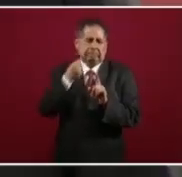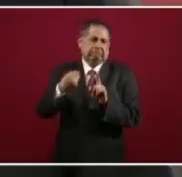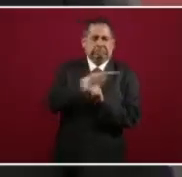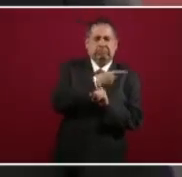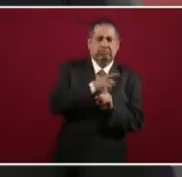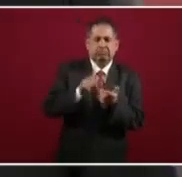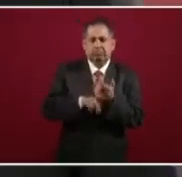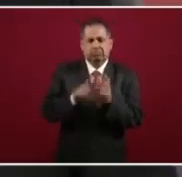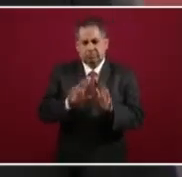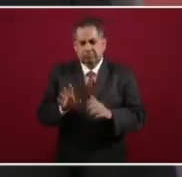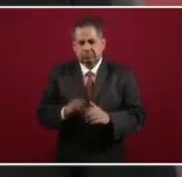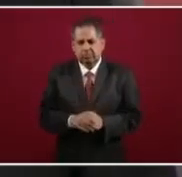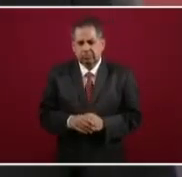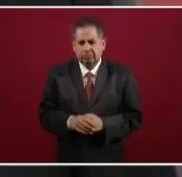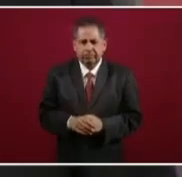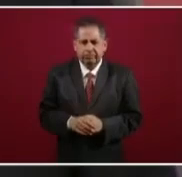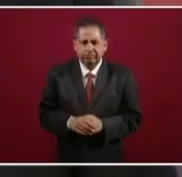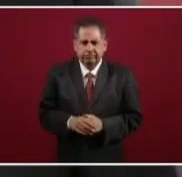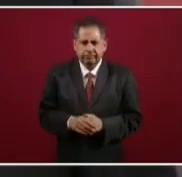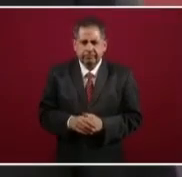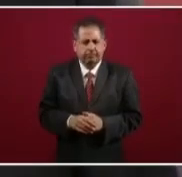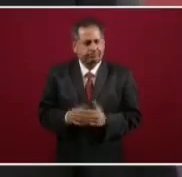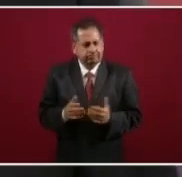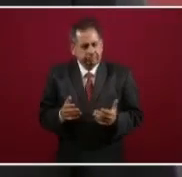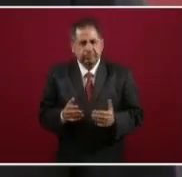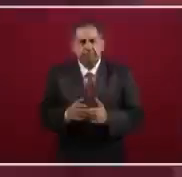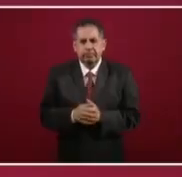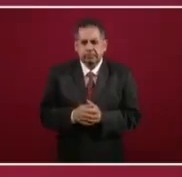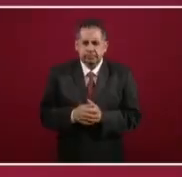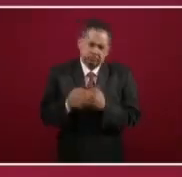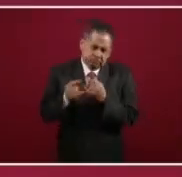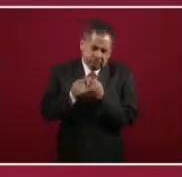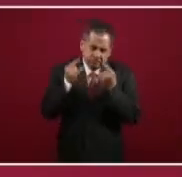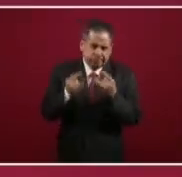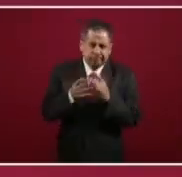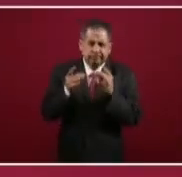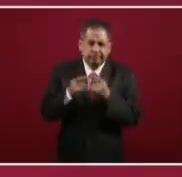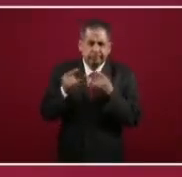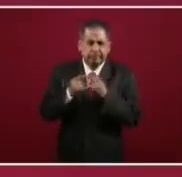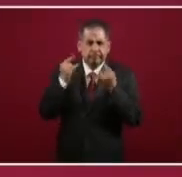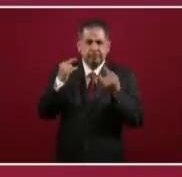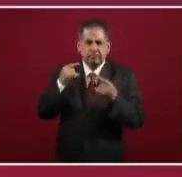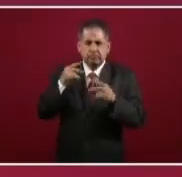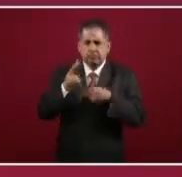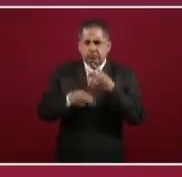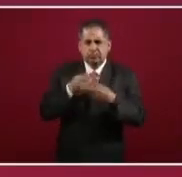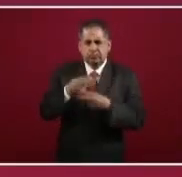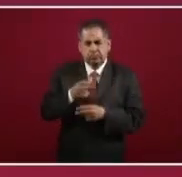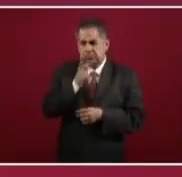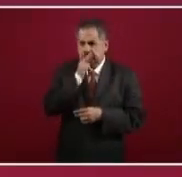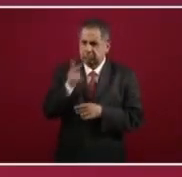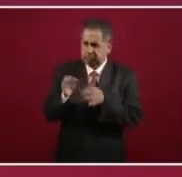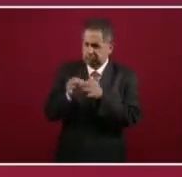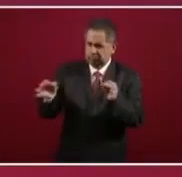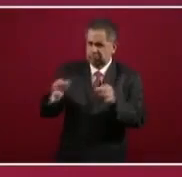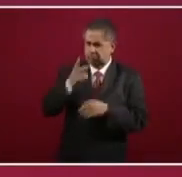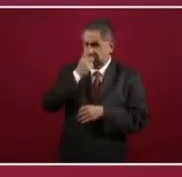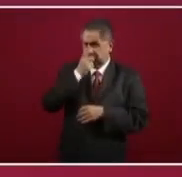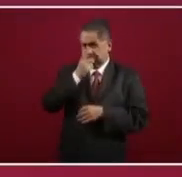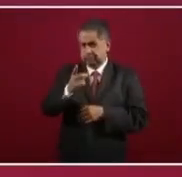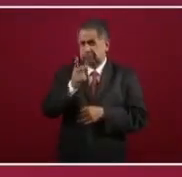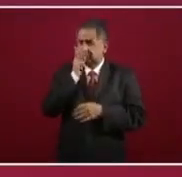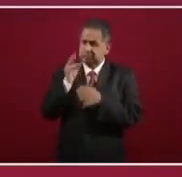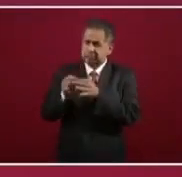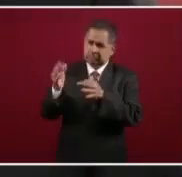es qué es la historia de la expresión es muy fuerte lo dije